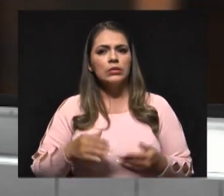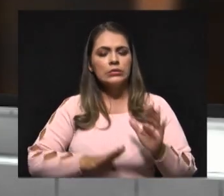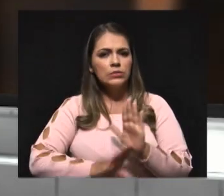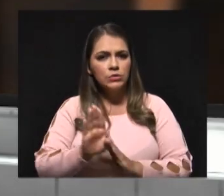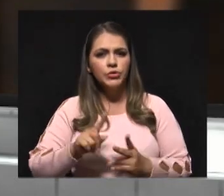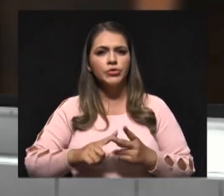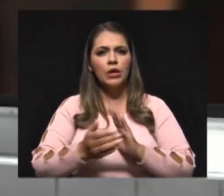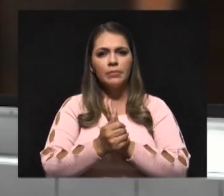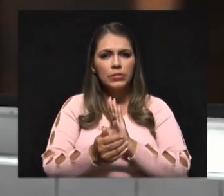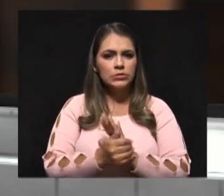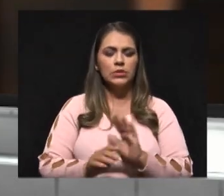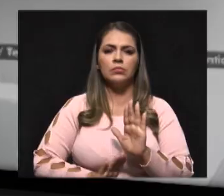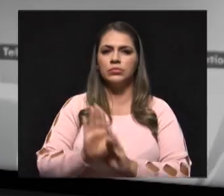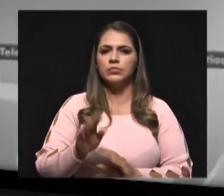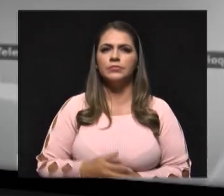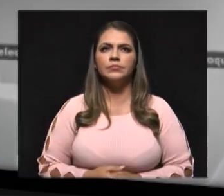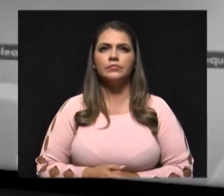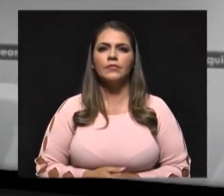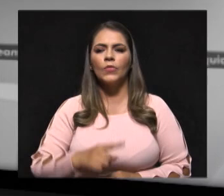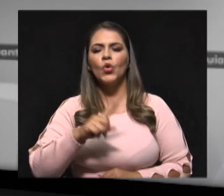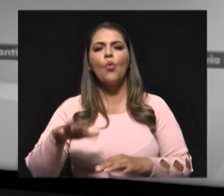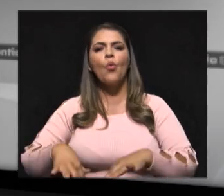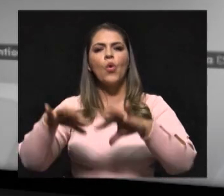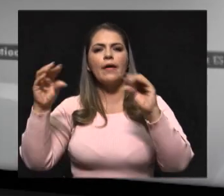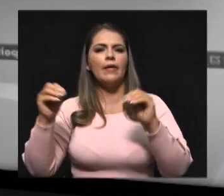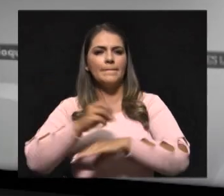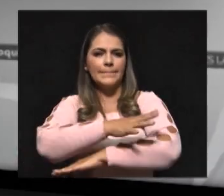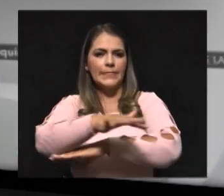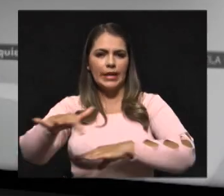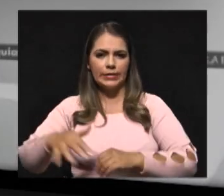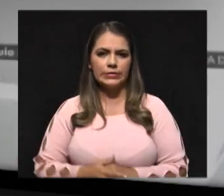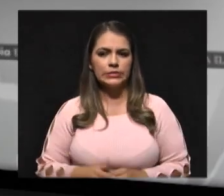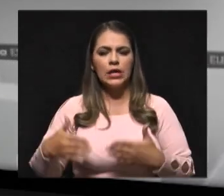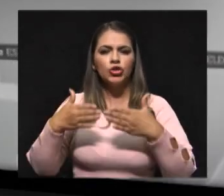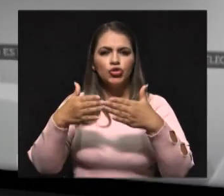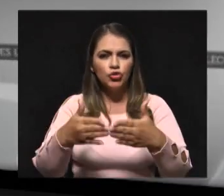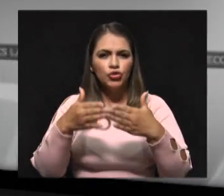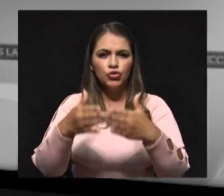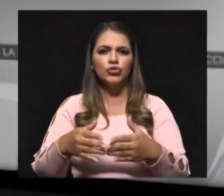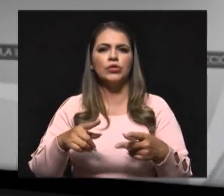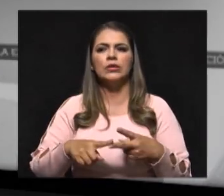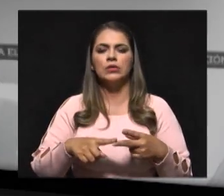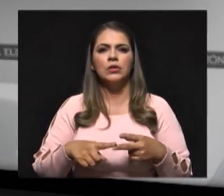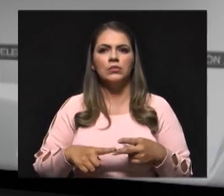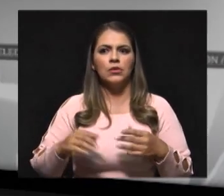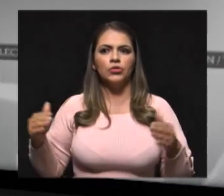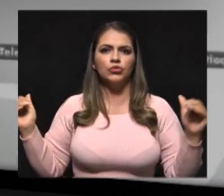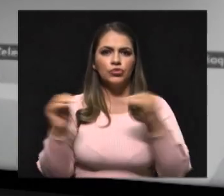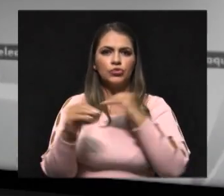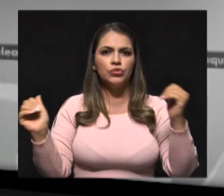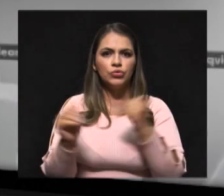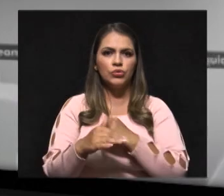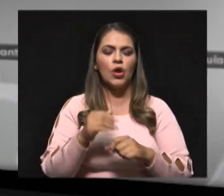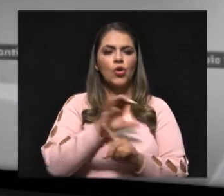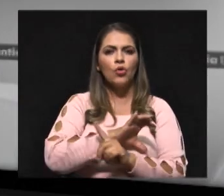crecimiento con proyección hablamos ahora las playas de urabá por solamente las playas llegue al puerto llega a la vía con las 4g el tema de cultura